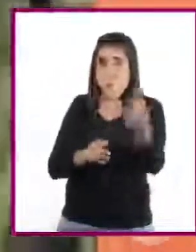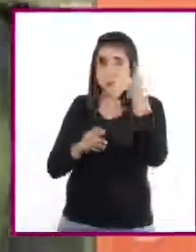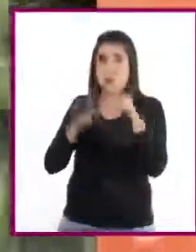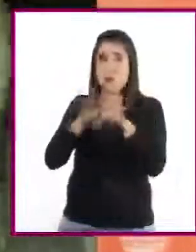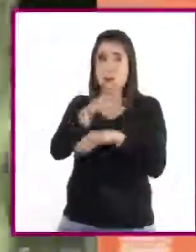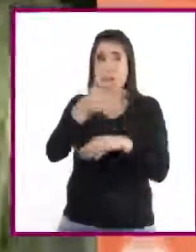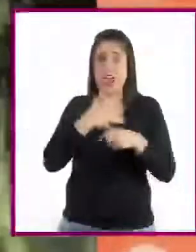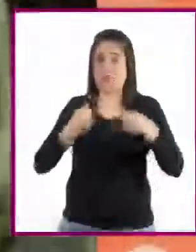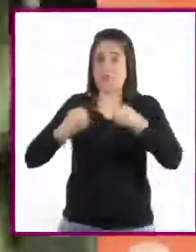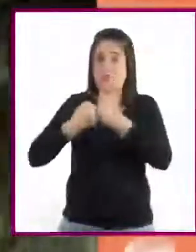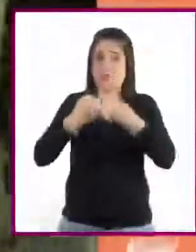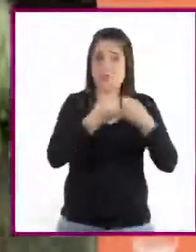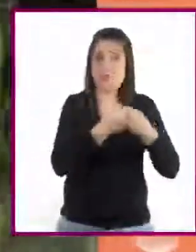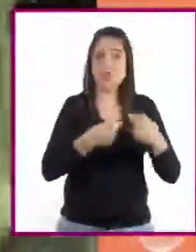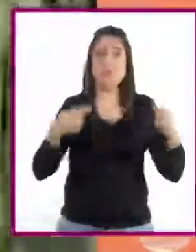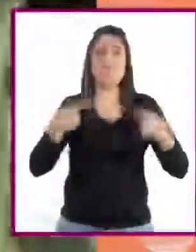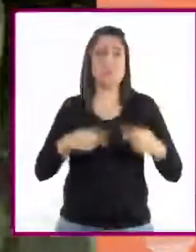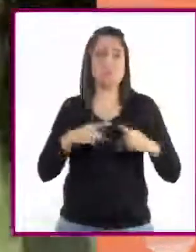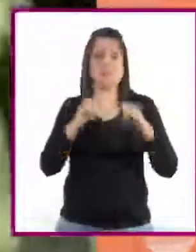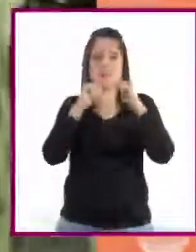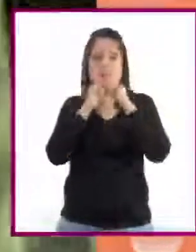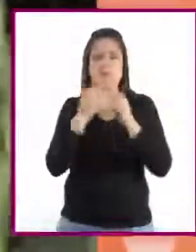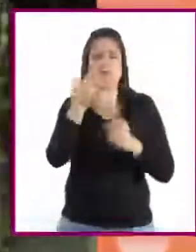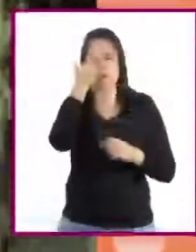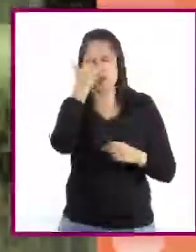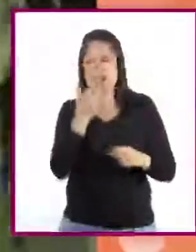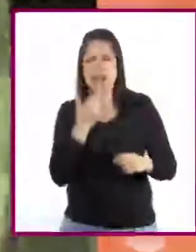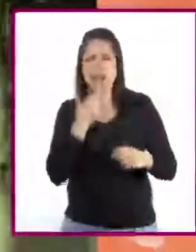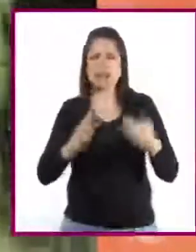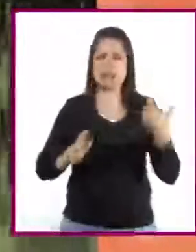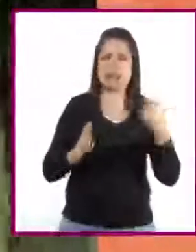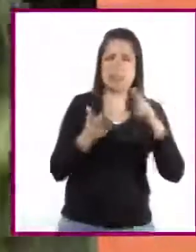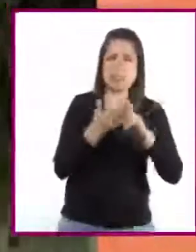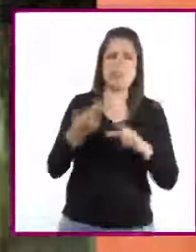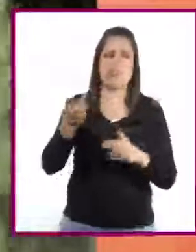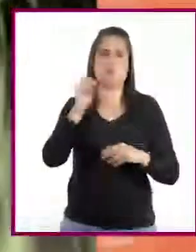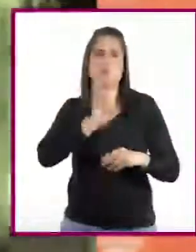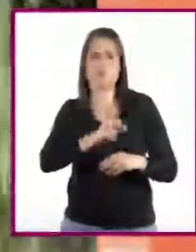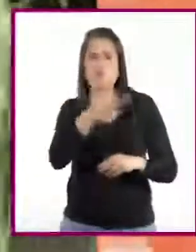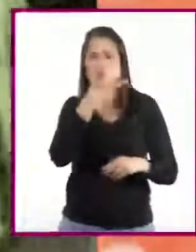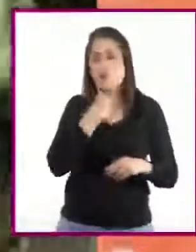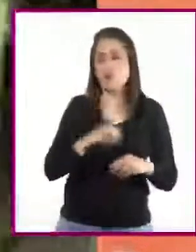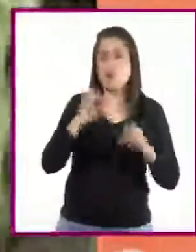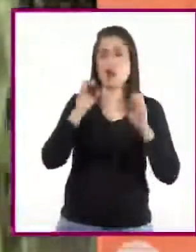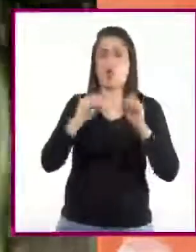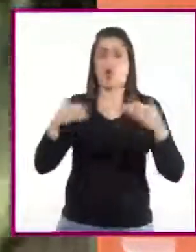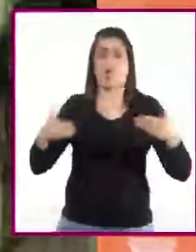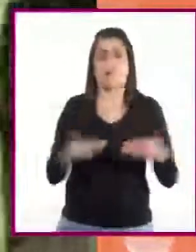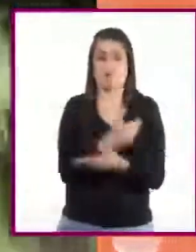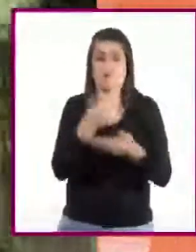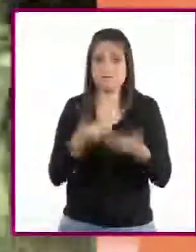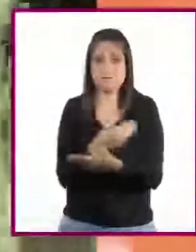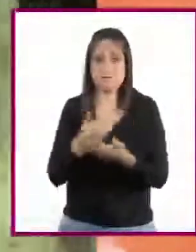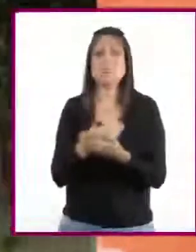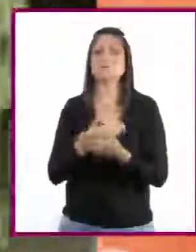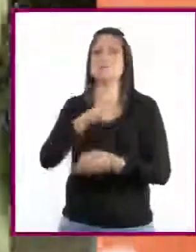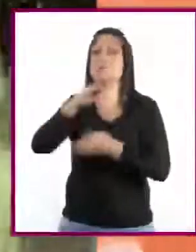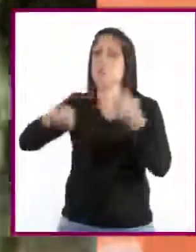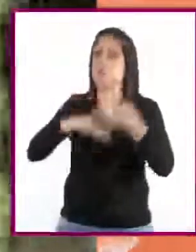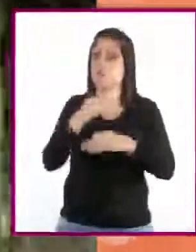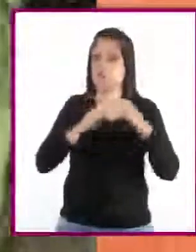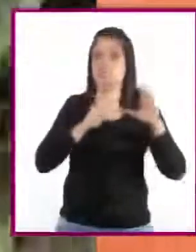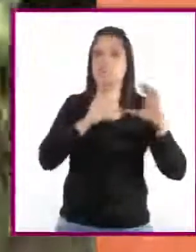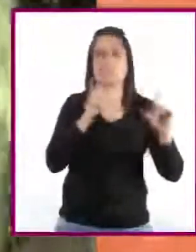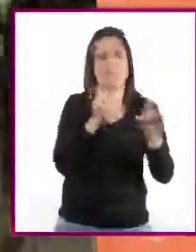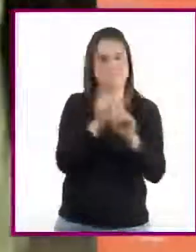nuestras fronteras, cualquier persona, sin importar raza, religión, sexo, edad o nacionalidad, se encuentran protegidas por